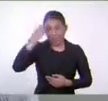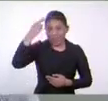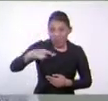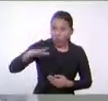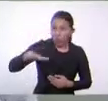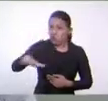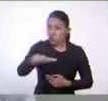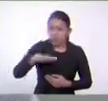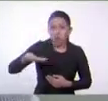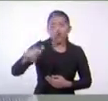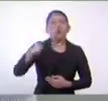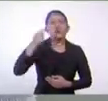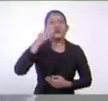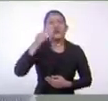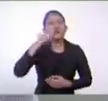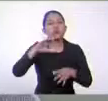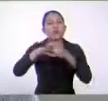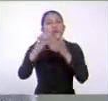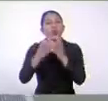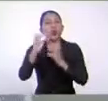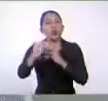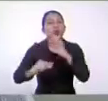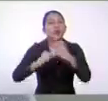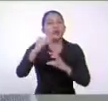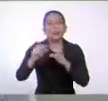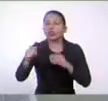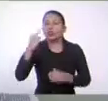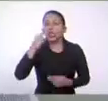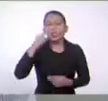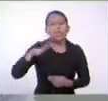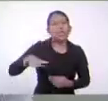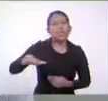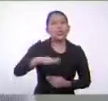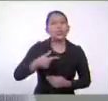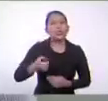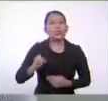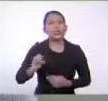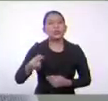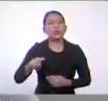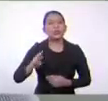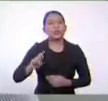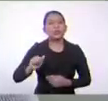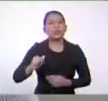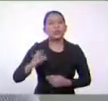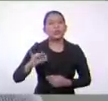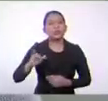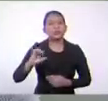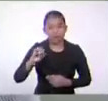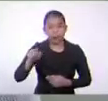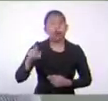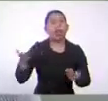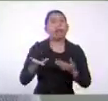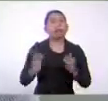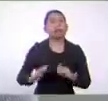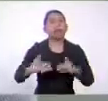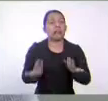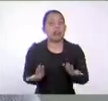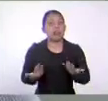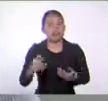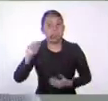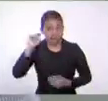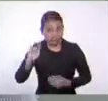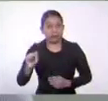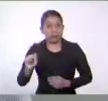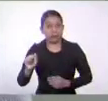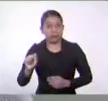y geográfico en el que se mueven los personajes, donde realizan las acciones. Este espacio puede